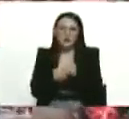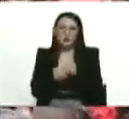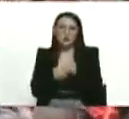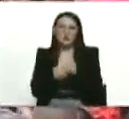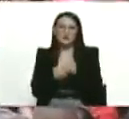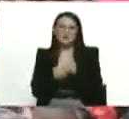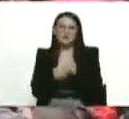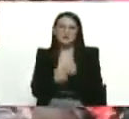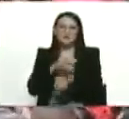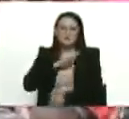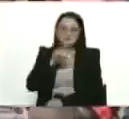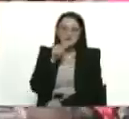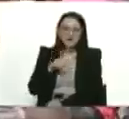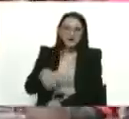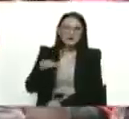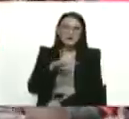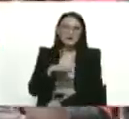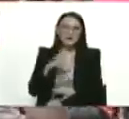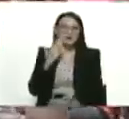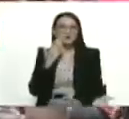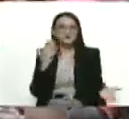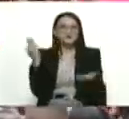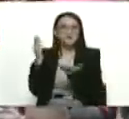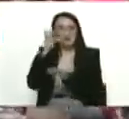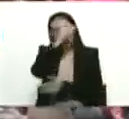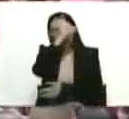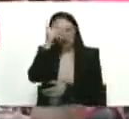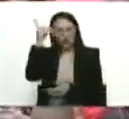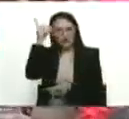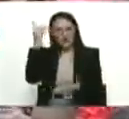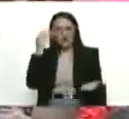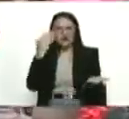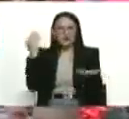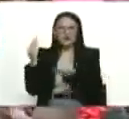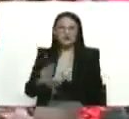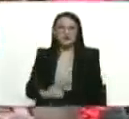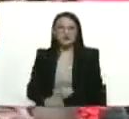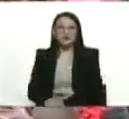de este pueblo. Con ustedes, Diosdado Cabello.